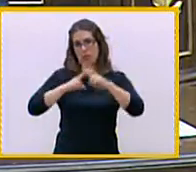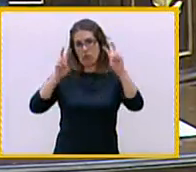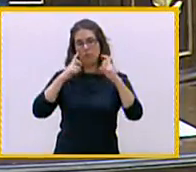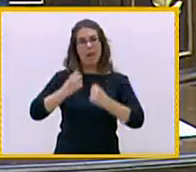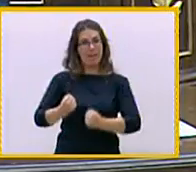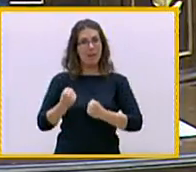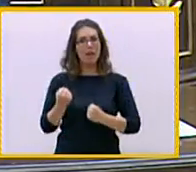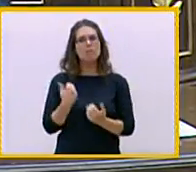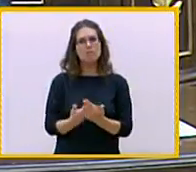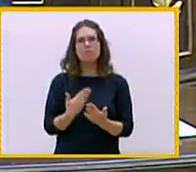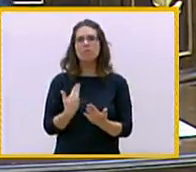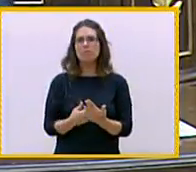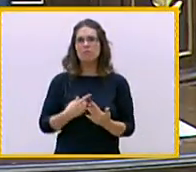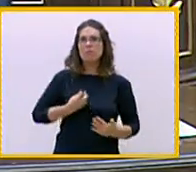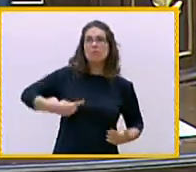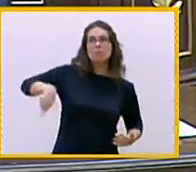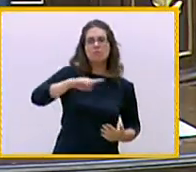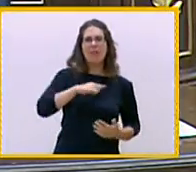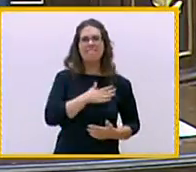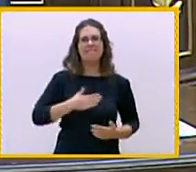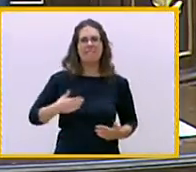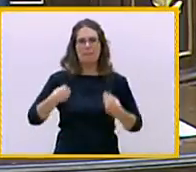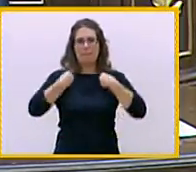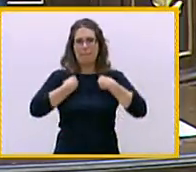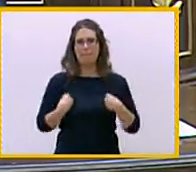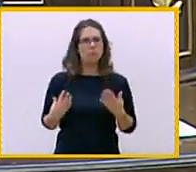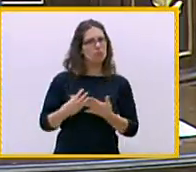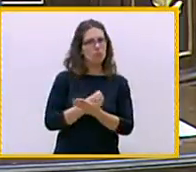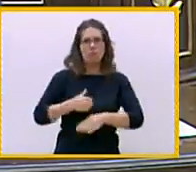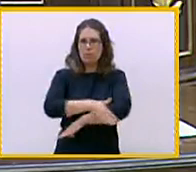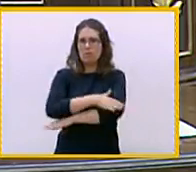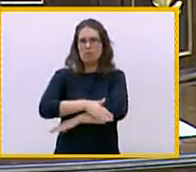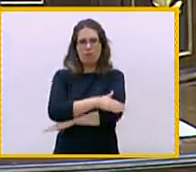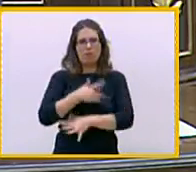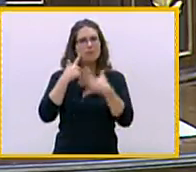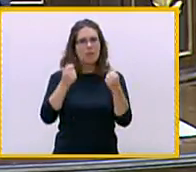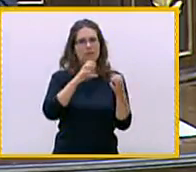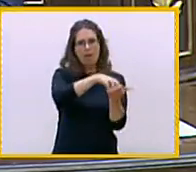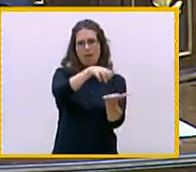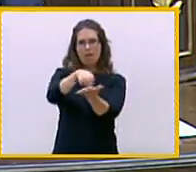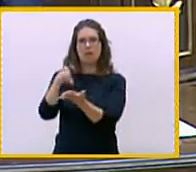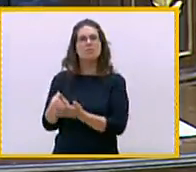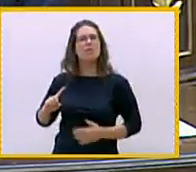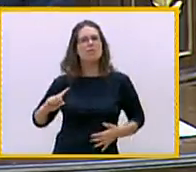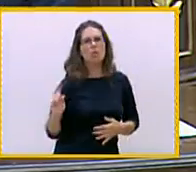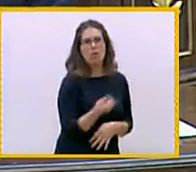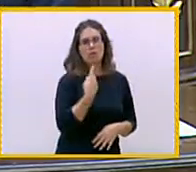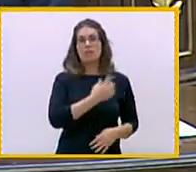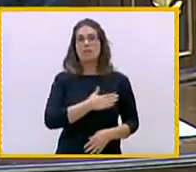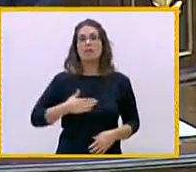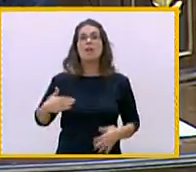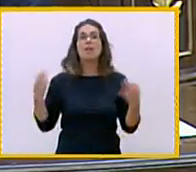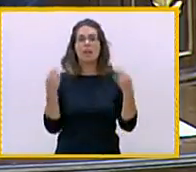una voluntad compartida por todas las administraciones sanitarias de asegurar una financiación